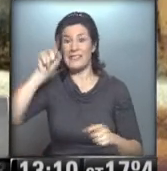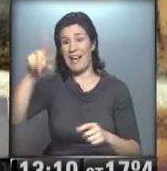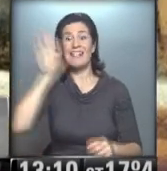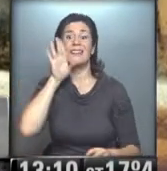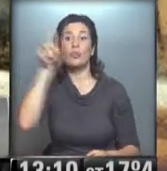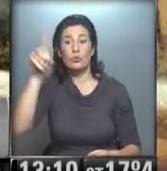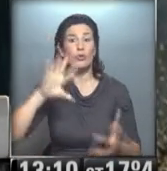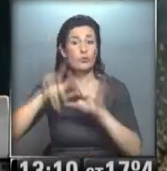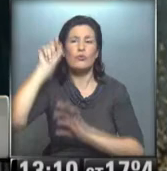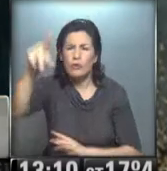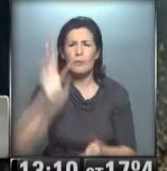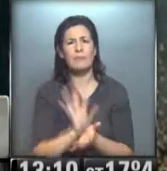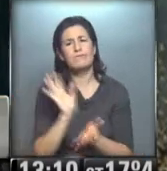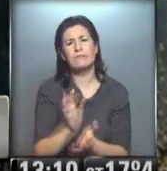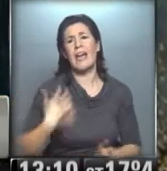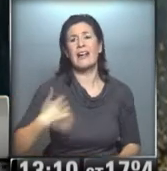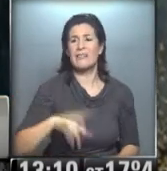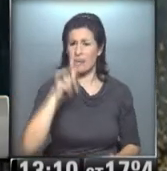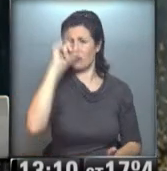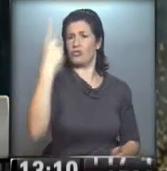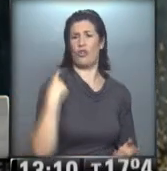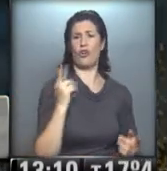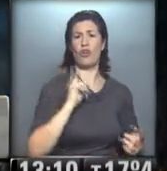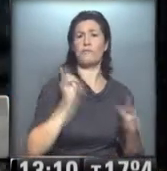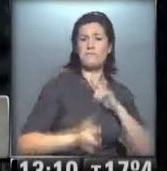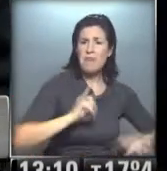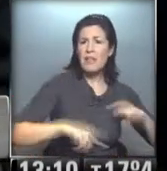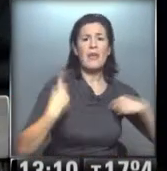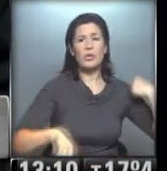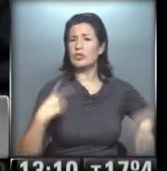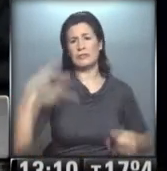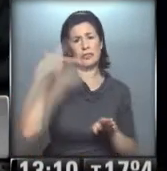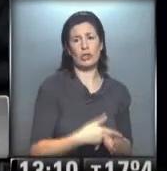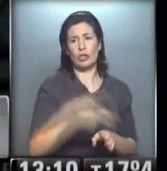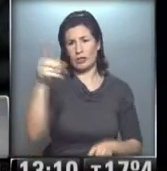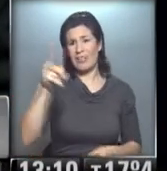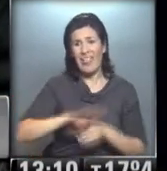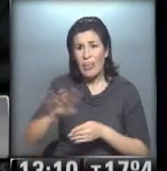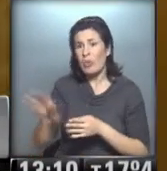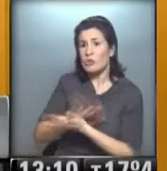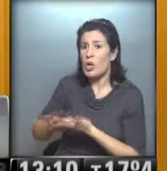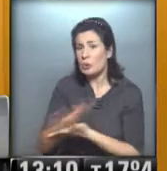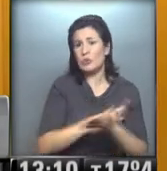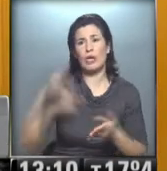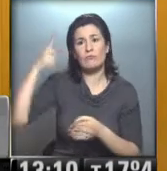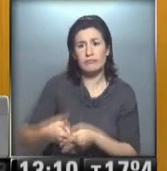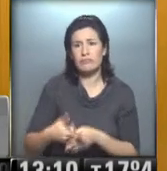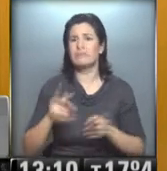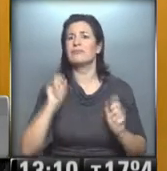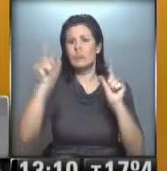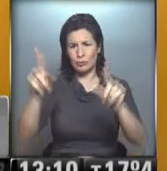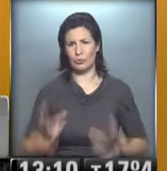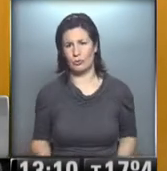su accionar vulnera la determinación soberana de nuestro país de reestructurar su deuda la doctora en derecho internacional